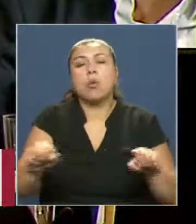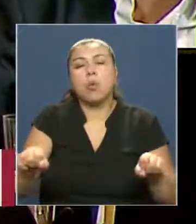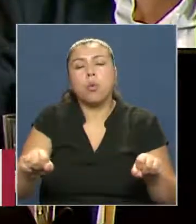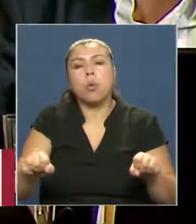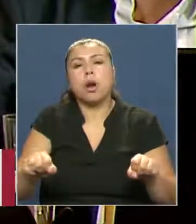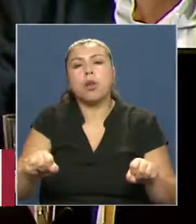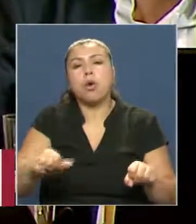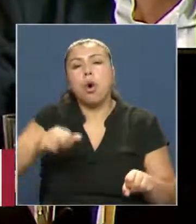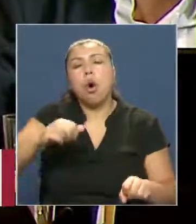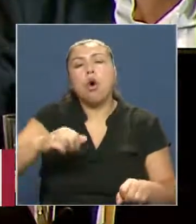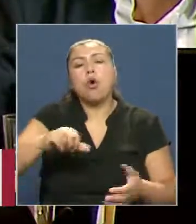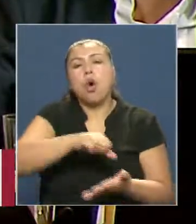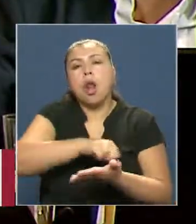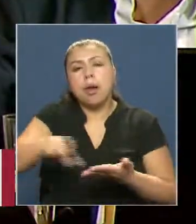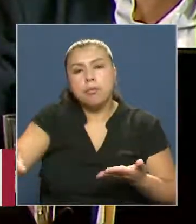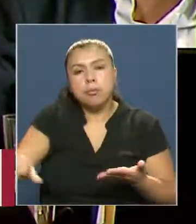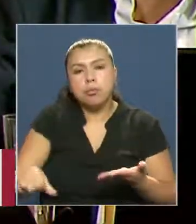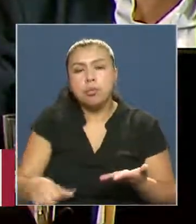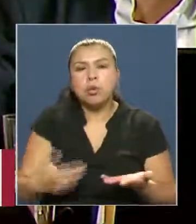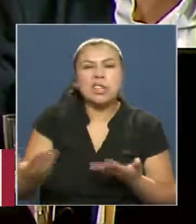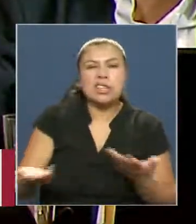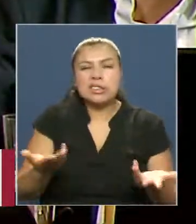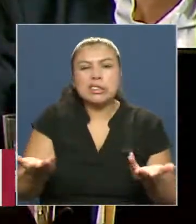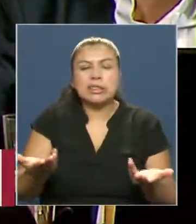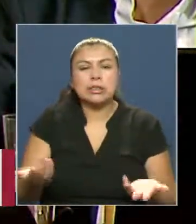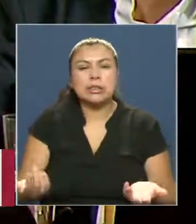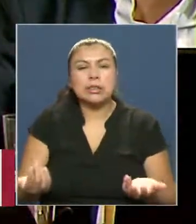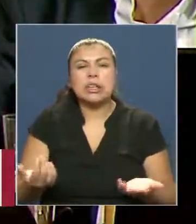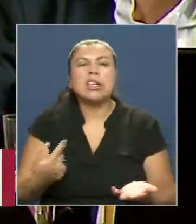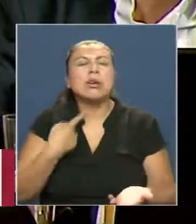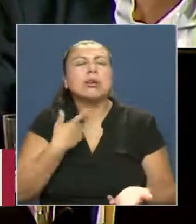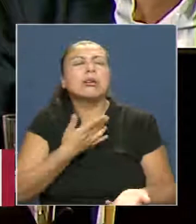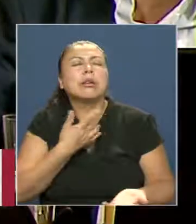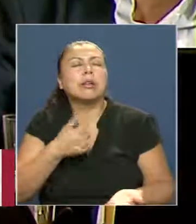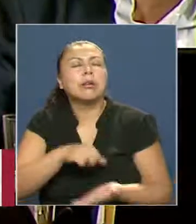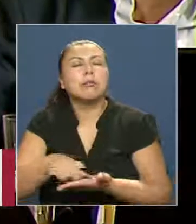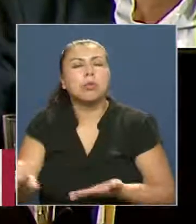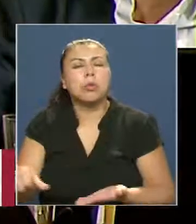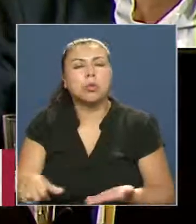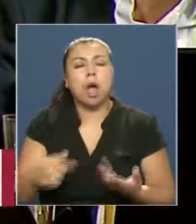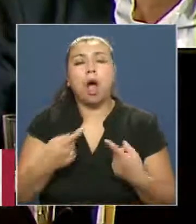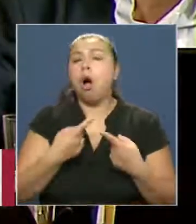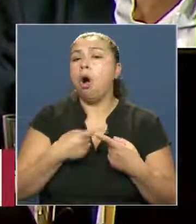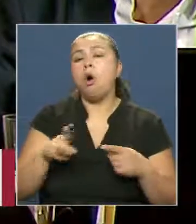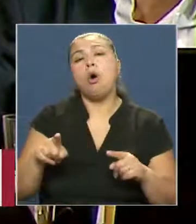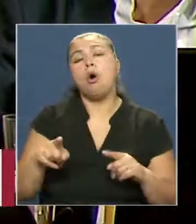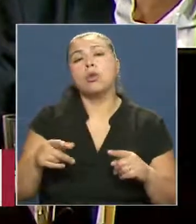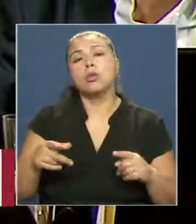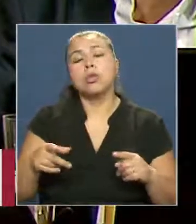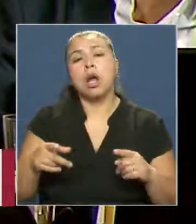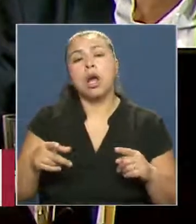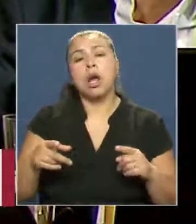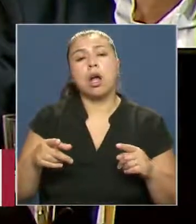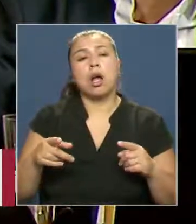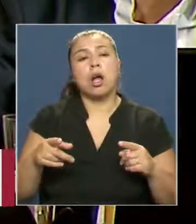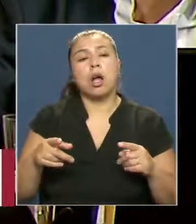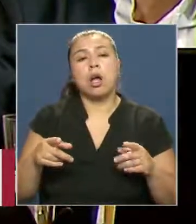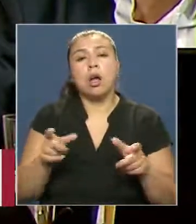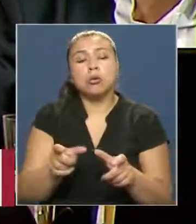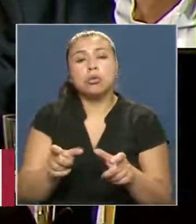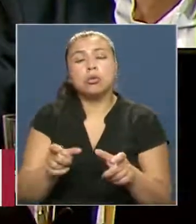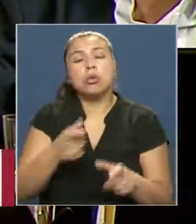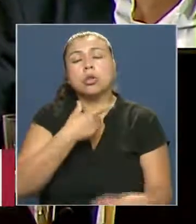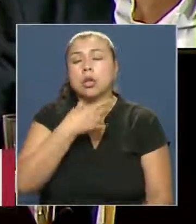cuál es la efectividad de esa multa o si otra medida puede ser necesaria. Pero quiero señalar